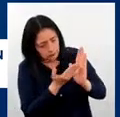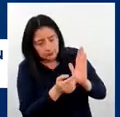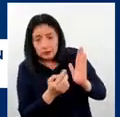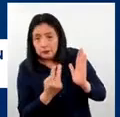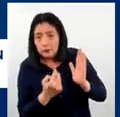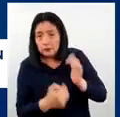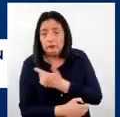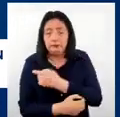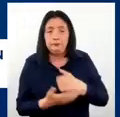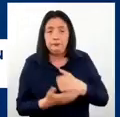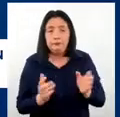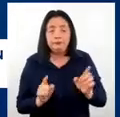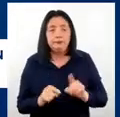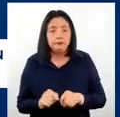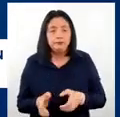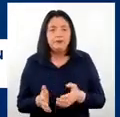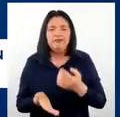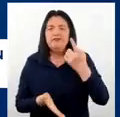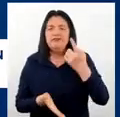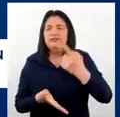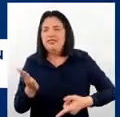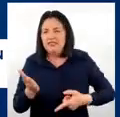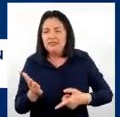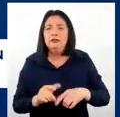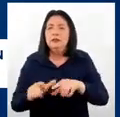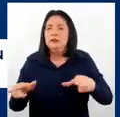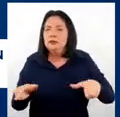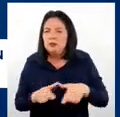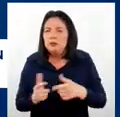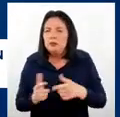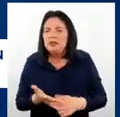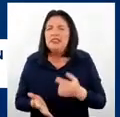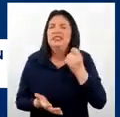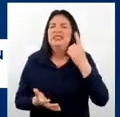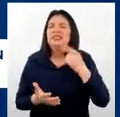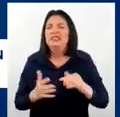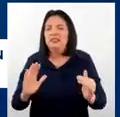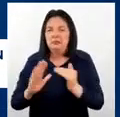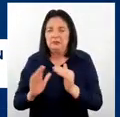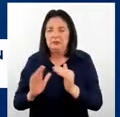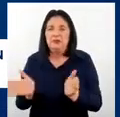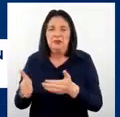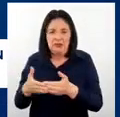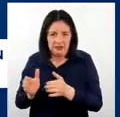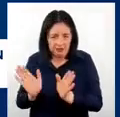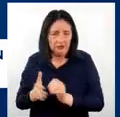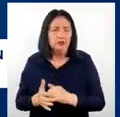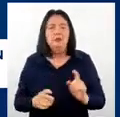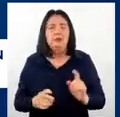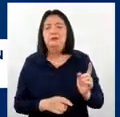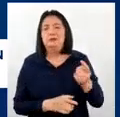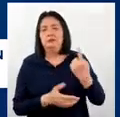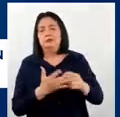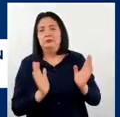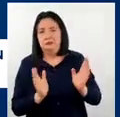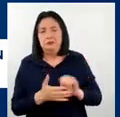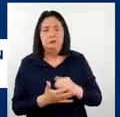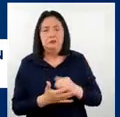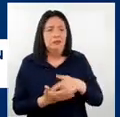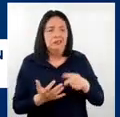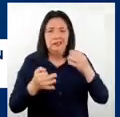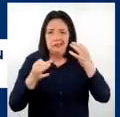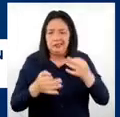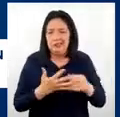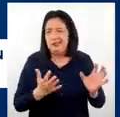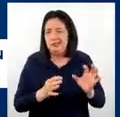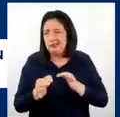listado de qué locales se deben entender por espacios cerrados, ¿no? En un primer momento Claro. solamente existía esta definición bastante